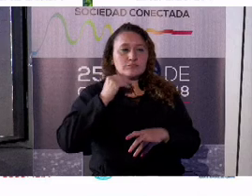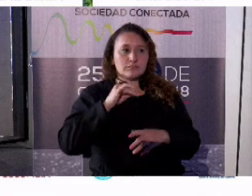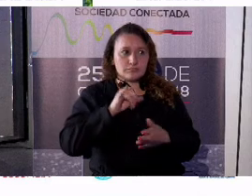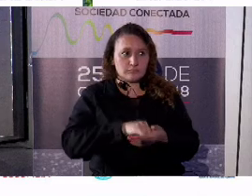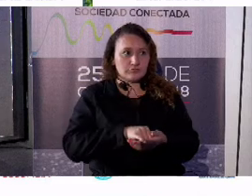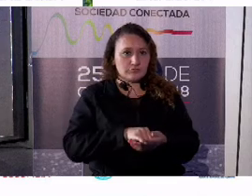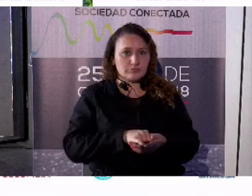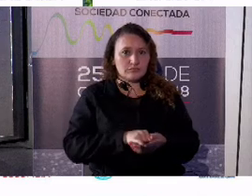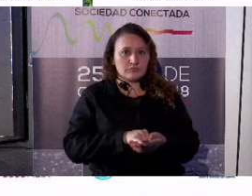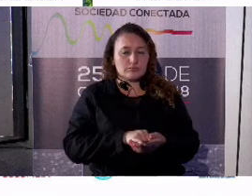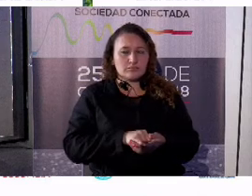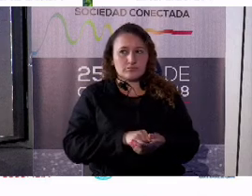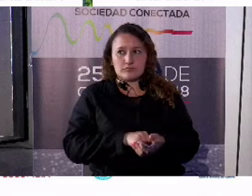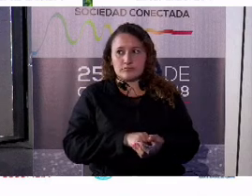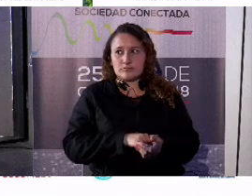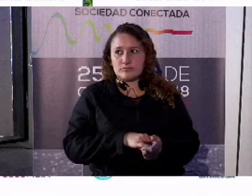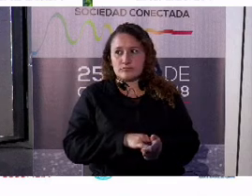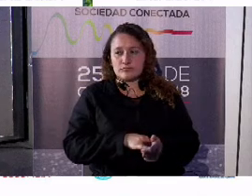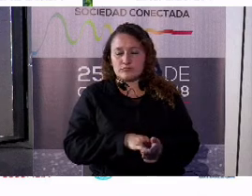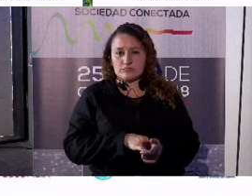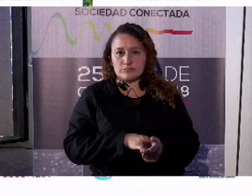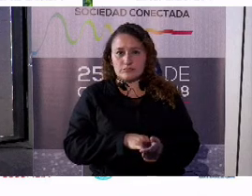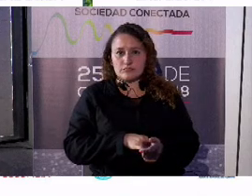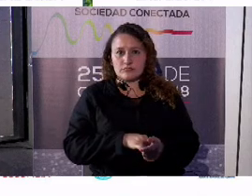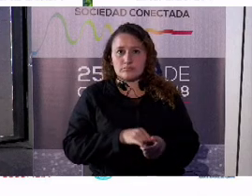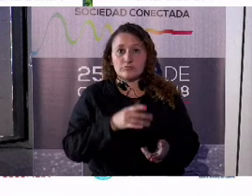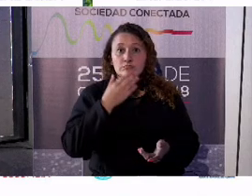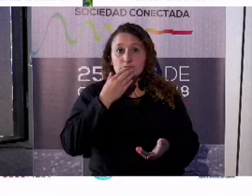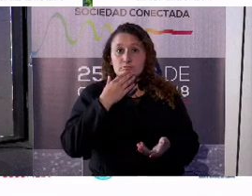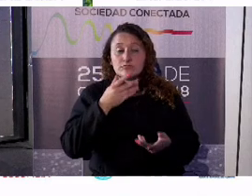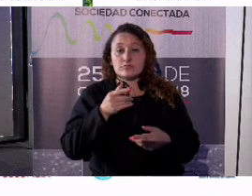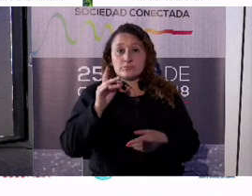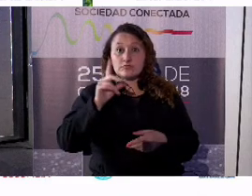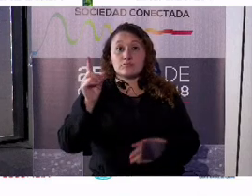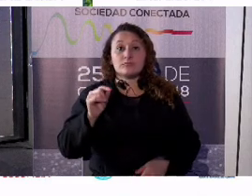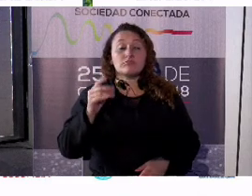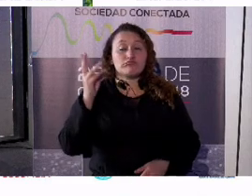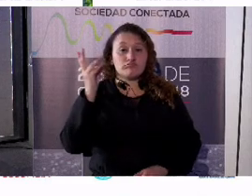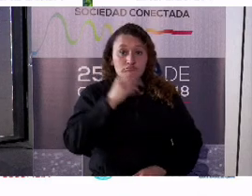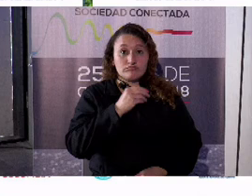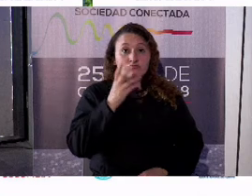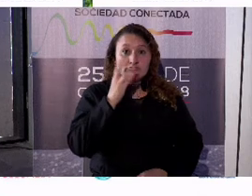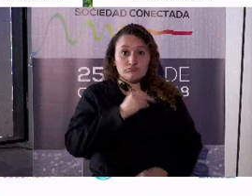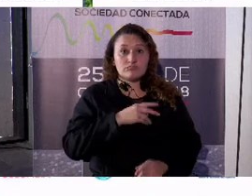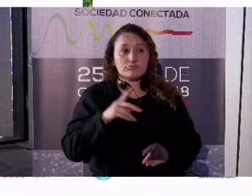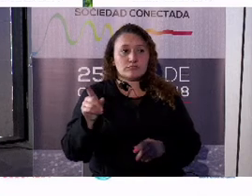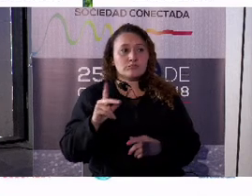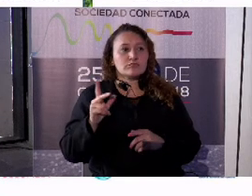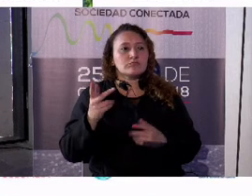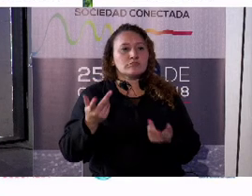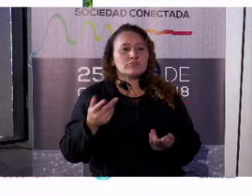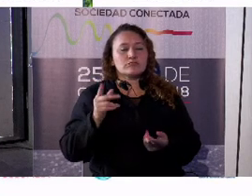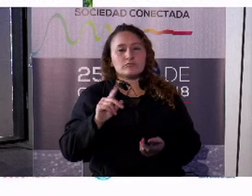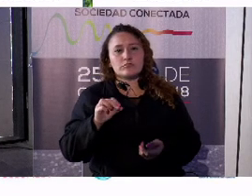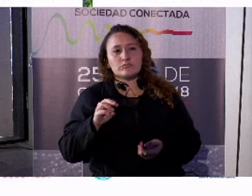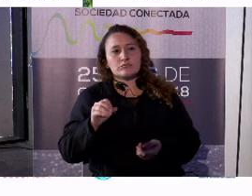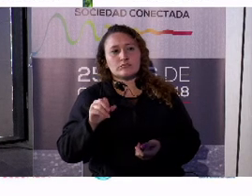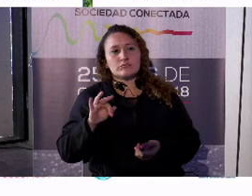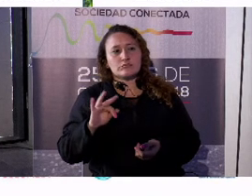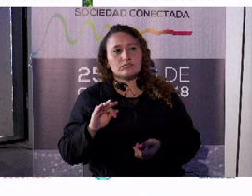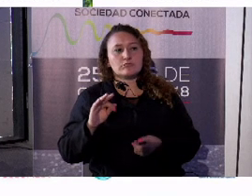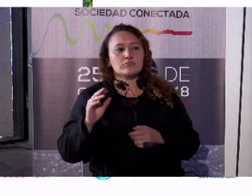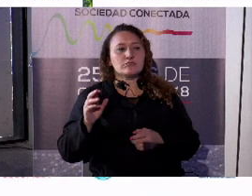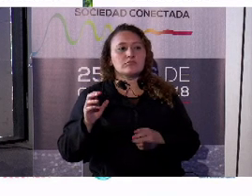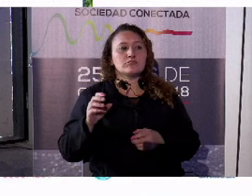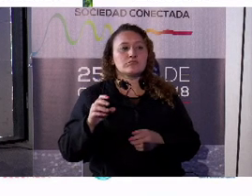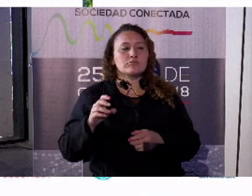donde eh Por ejemplo en Italia es un ejemplo bien bonito porque se tienen Smart sensors Smart